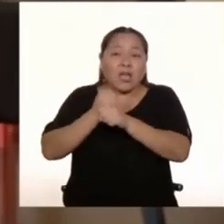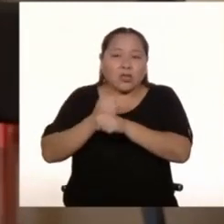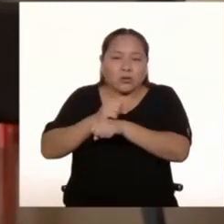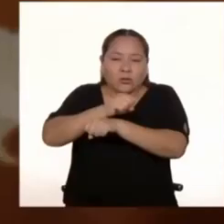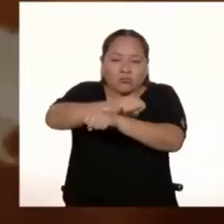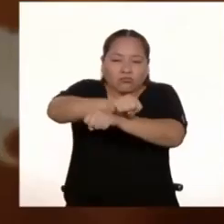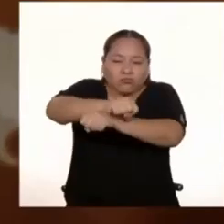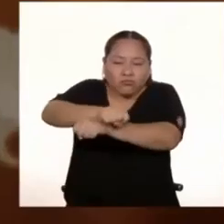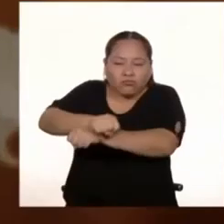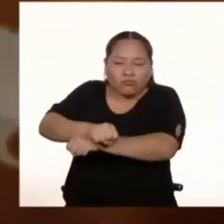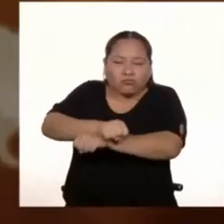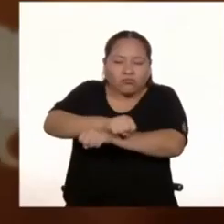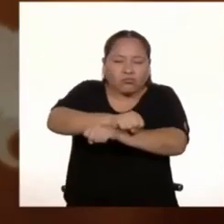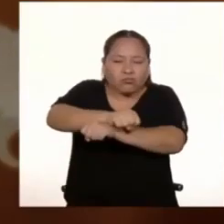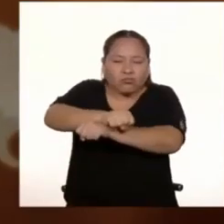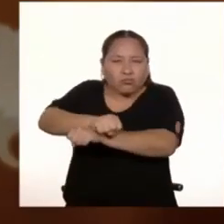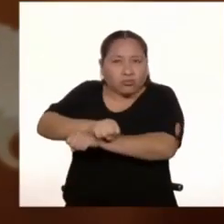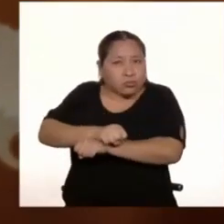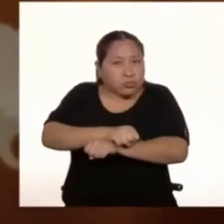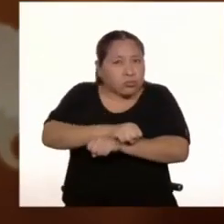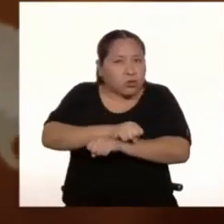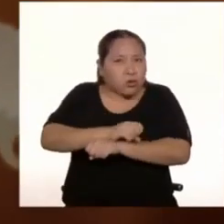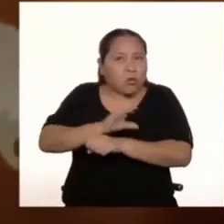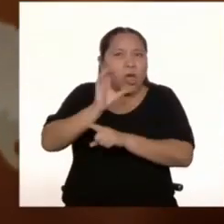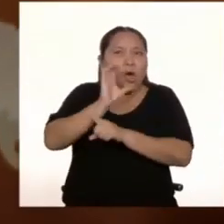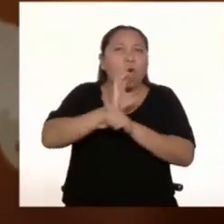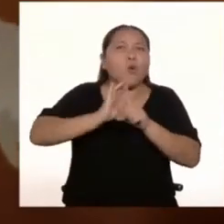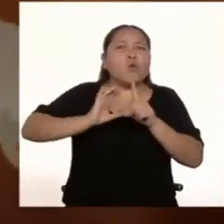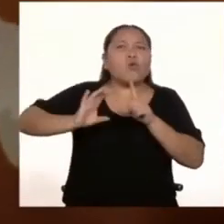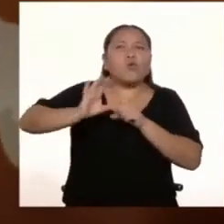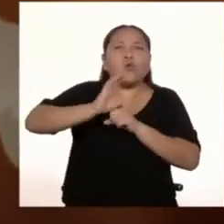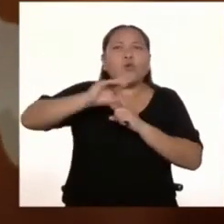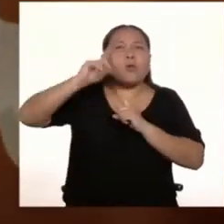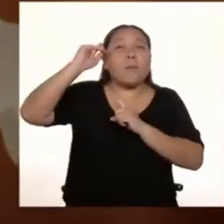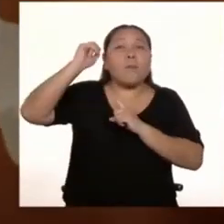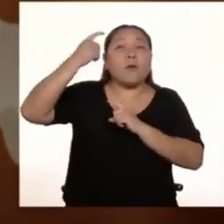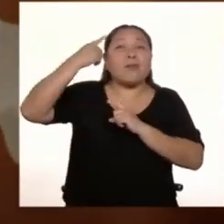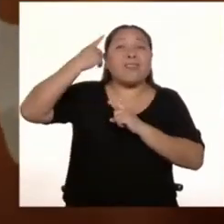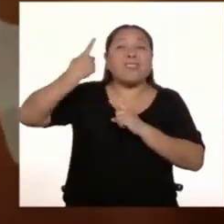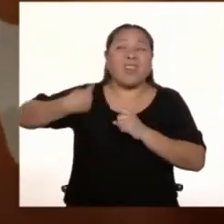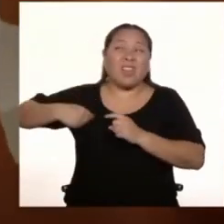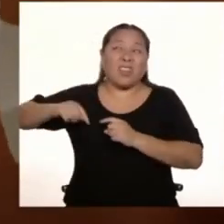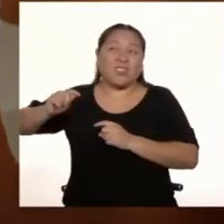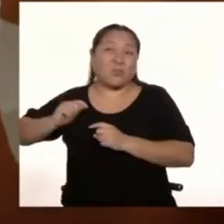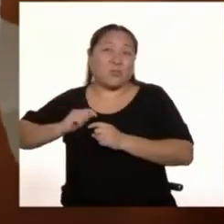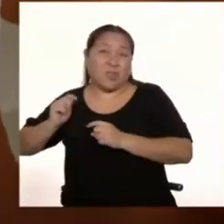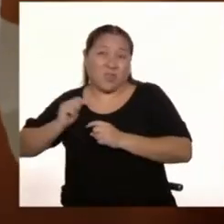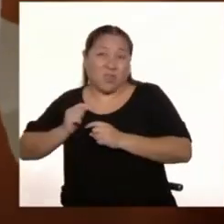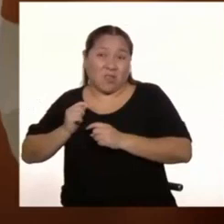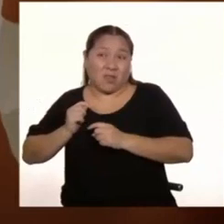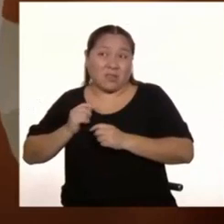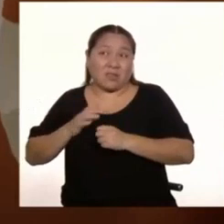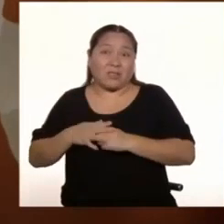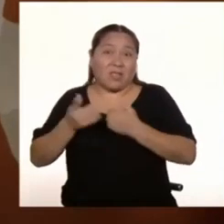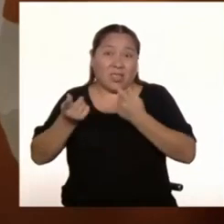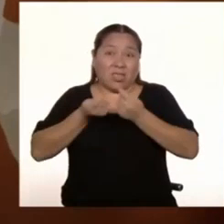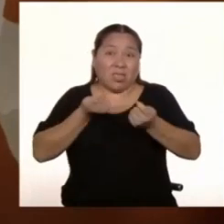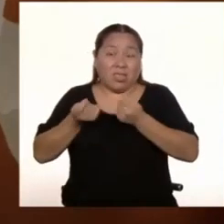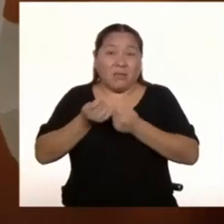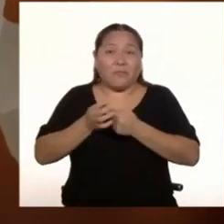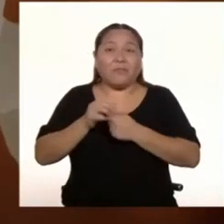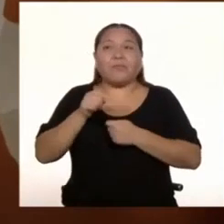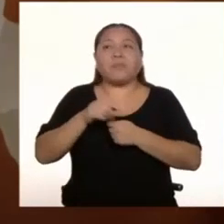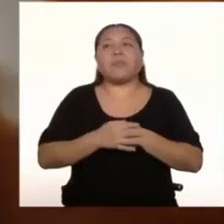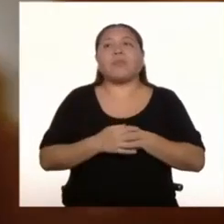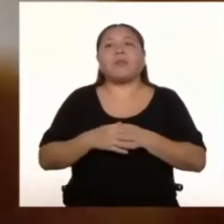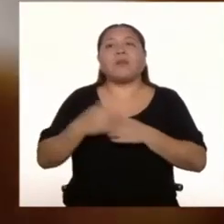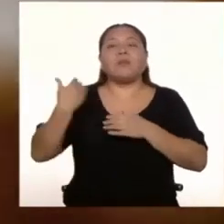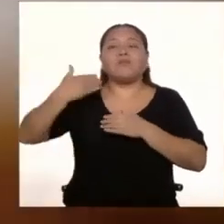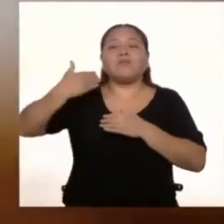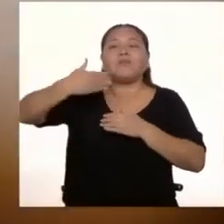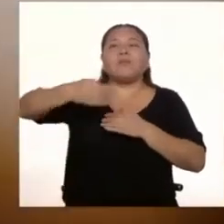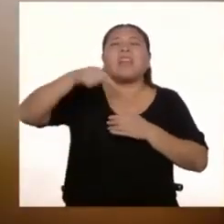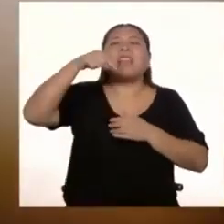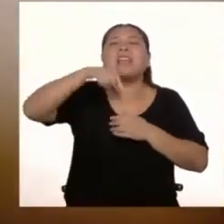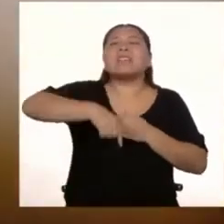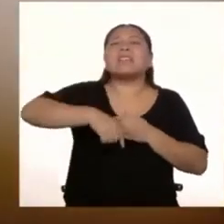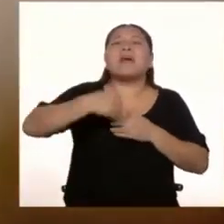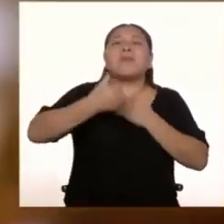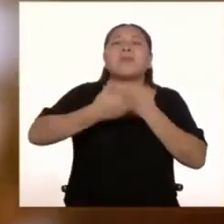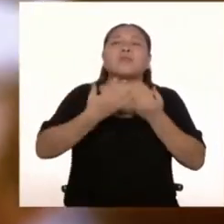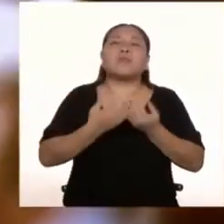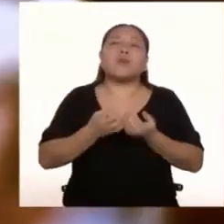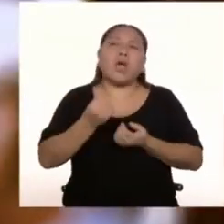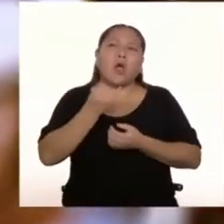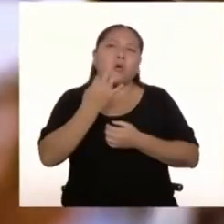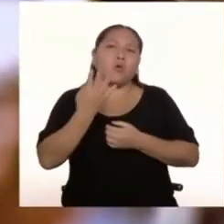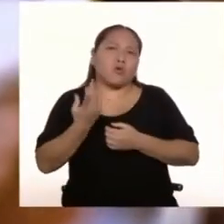cultural, ¿no? Dentro del largo proceso de independencia participaron diversos actores. Hubo